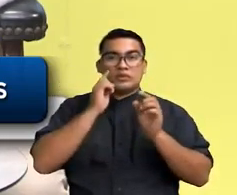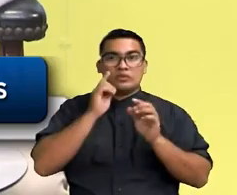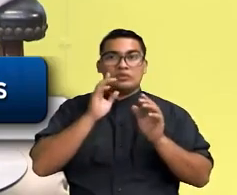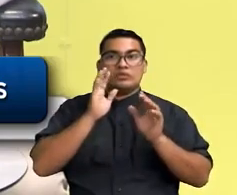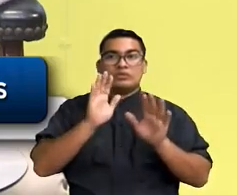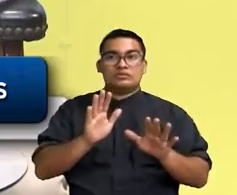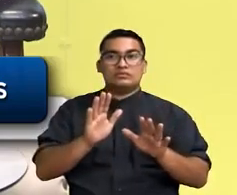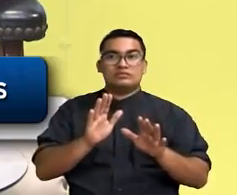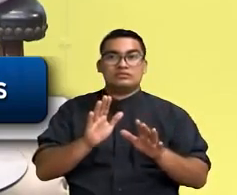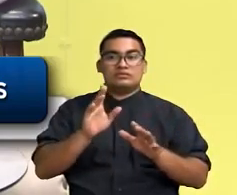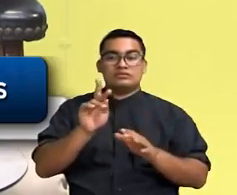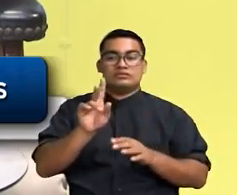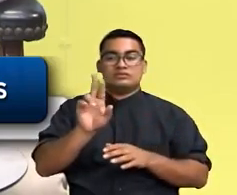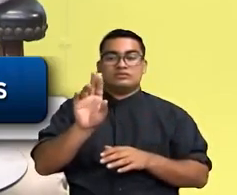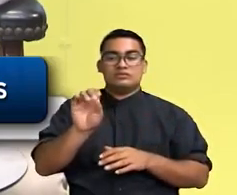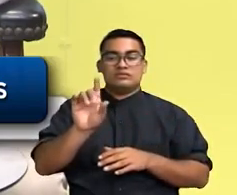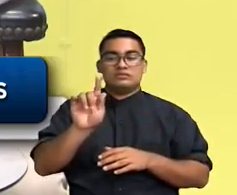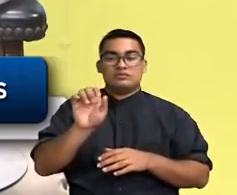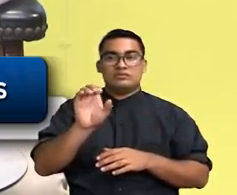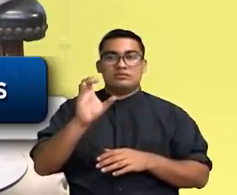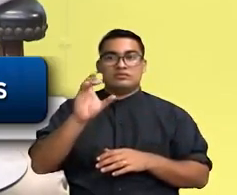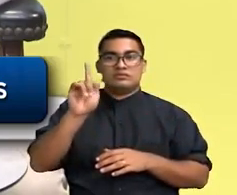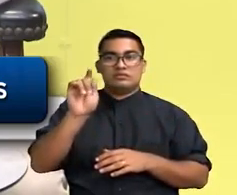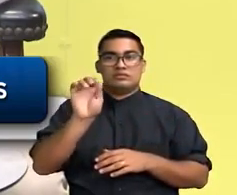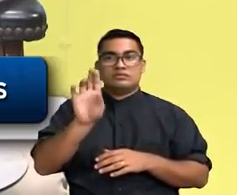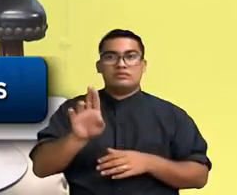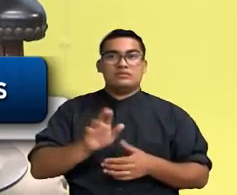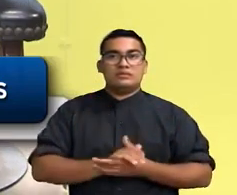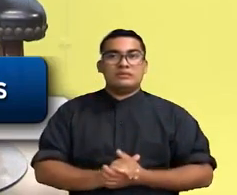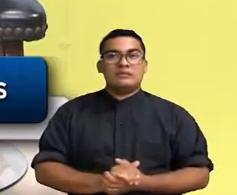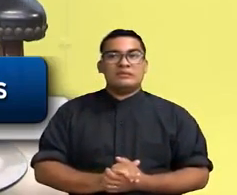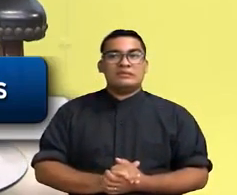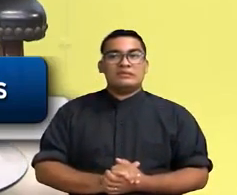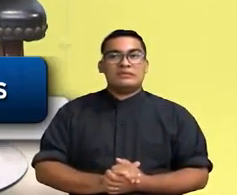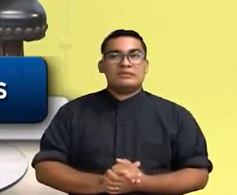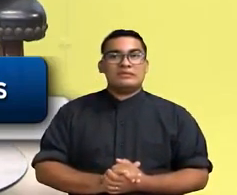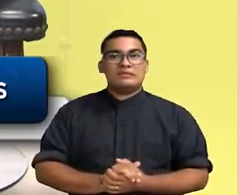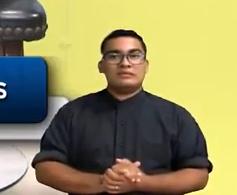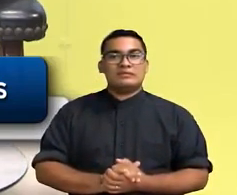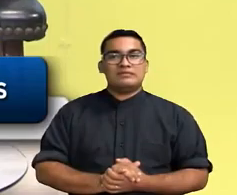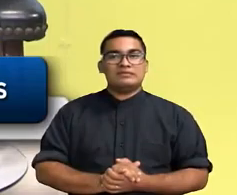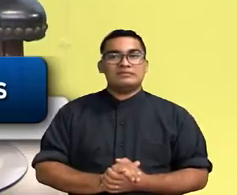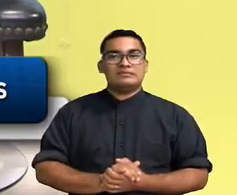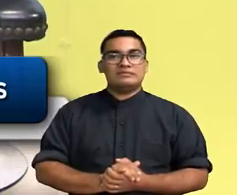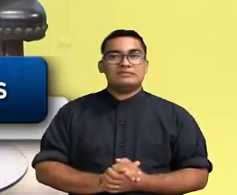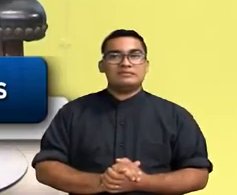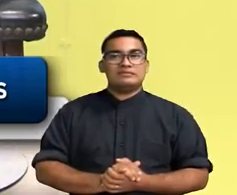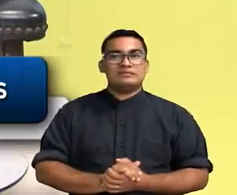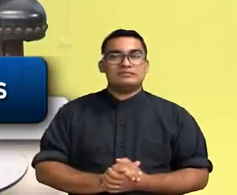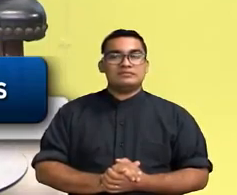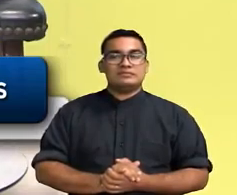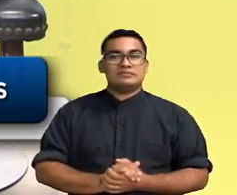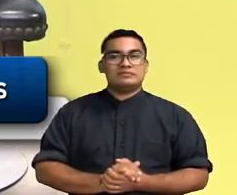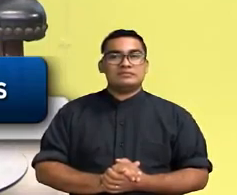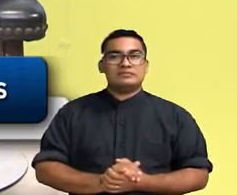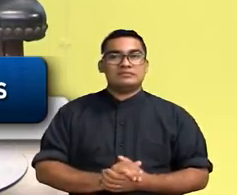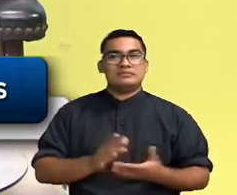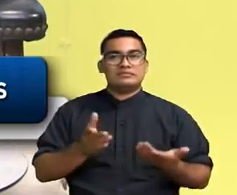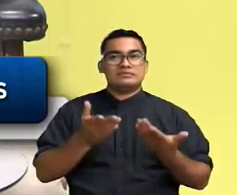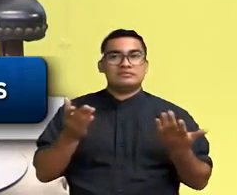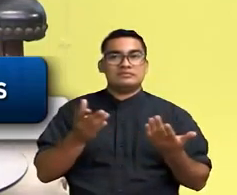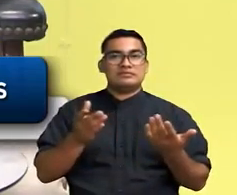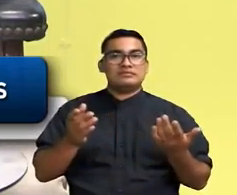Si sabemos que trabaja de secretaria, entonces ahí hacemos una intervención para que esto